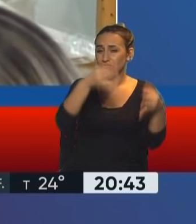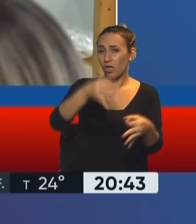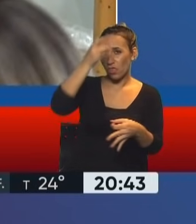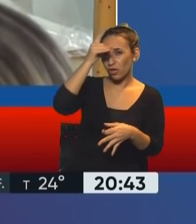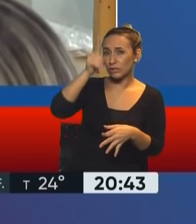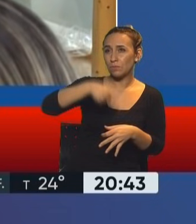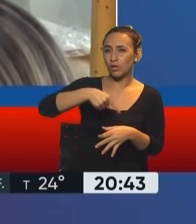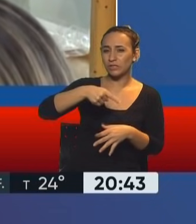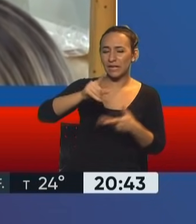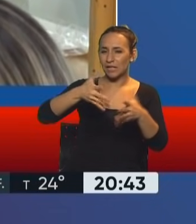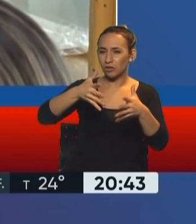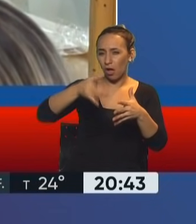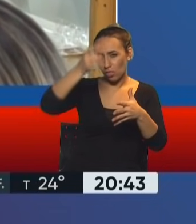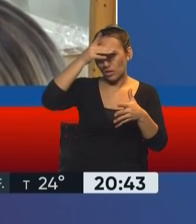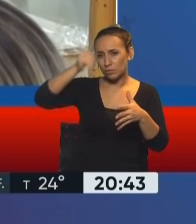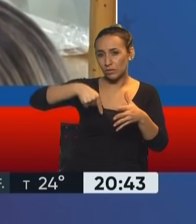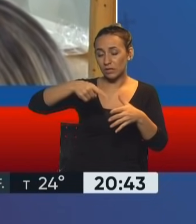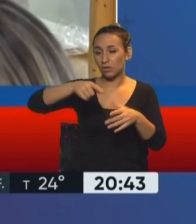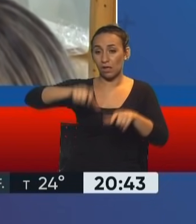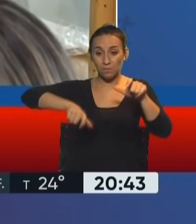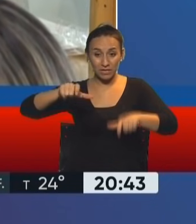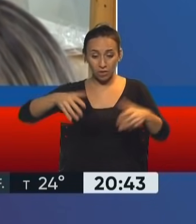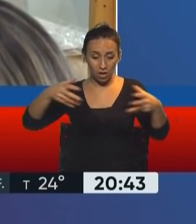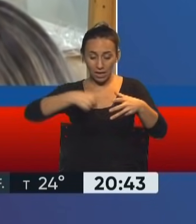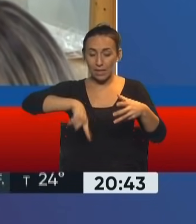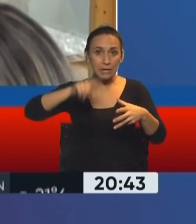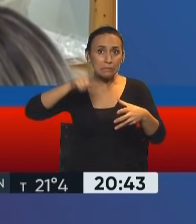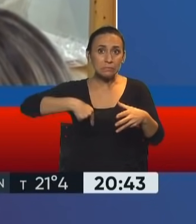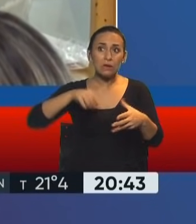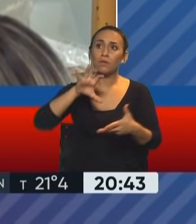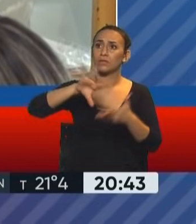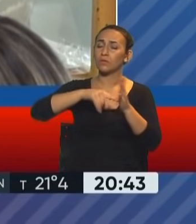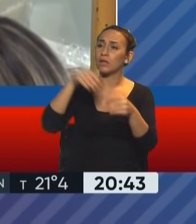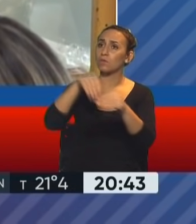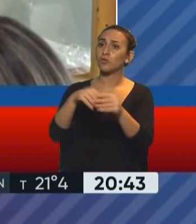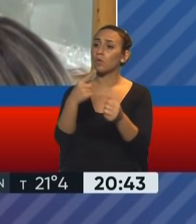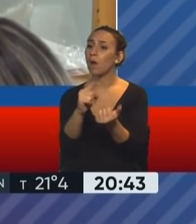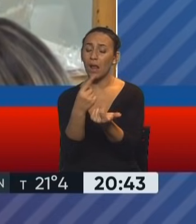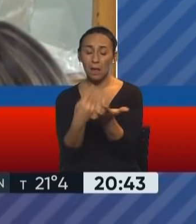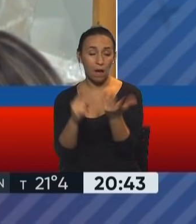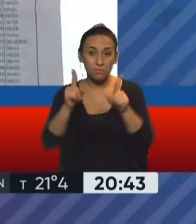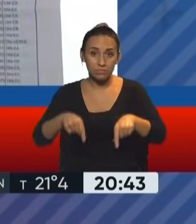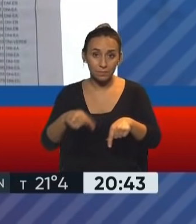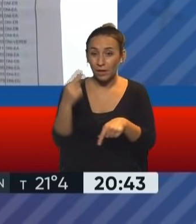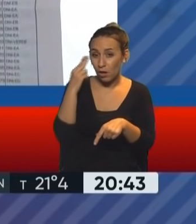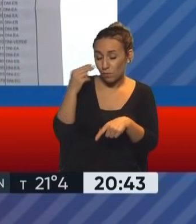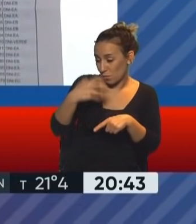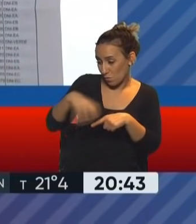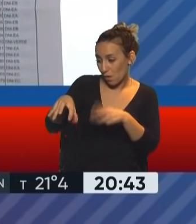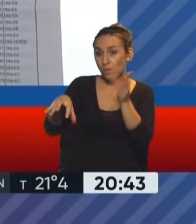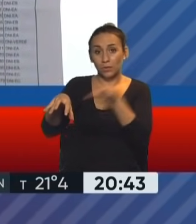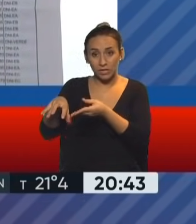12% que no sabía que iba a votar una semana antes en la provincia de Buenos Aires, 9 habían votado a Alberto